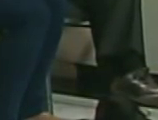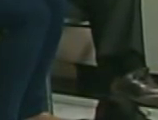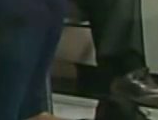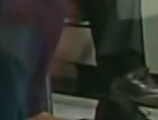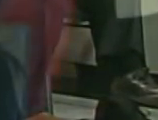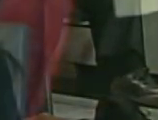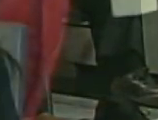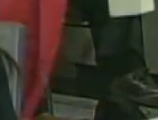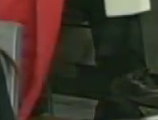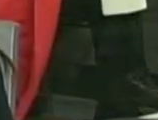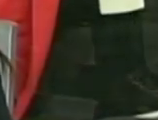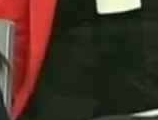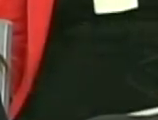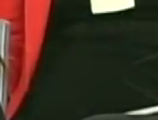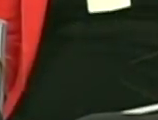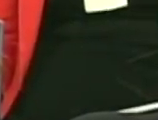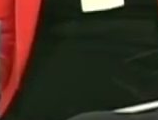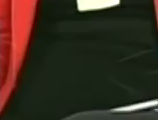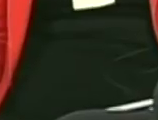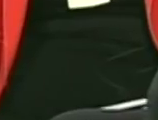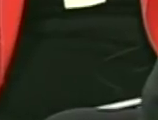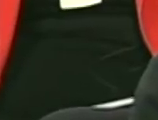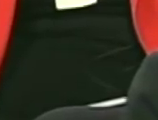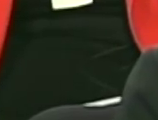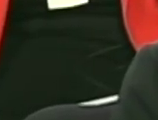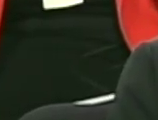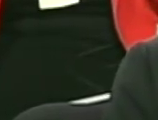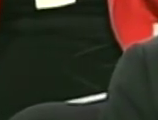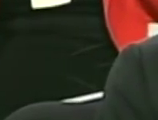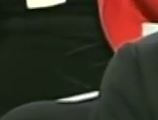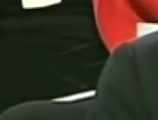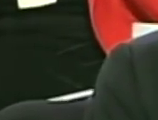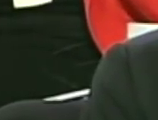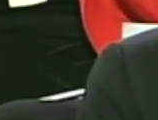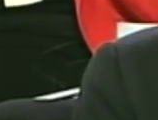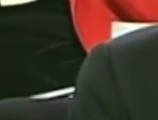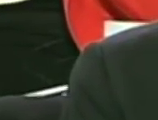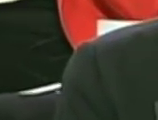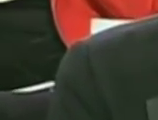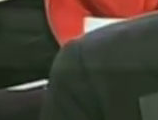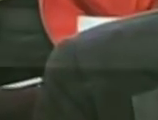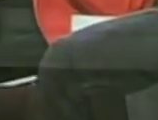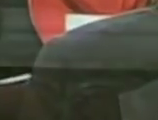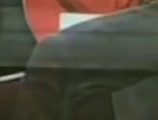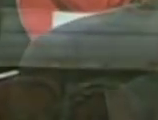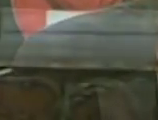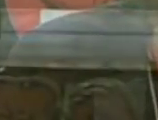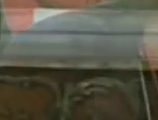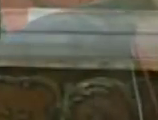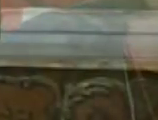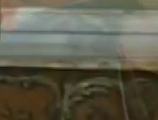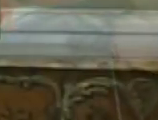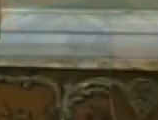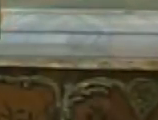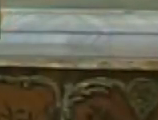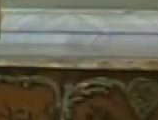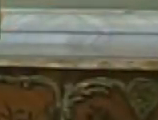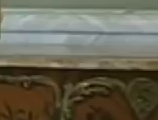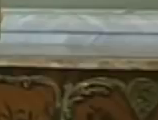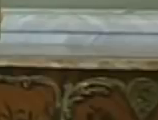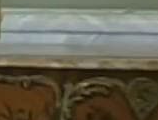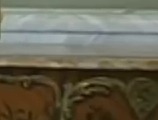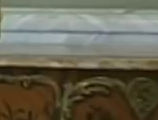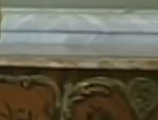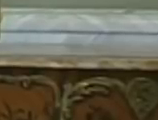tradición bolivariana y lo da un valor especial en todo el mundo. El comandante Chávez ha comenzado con esa lucha